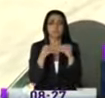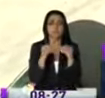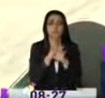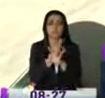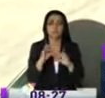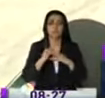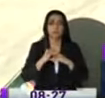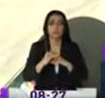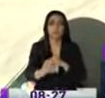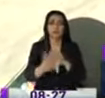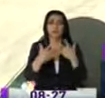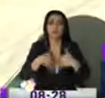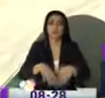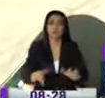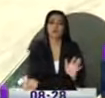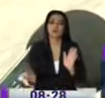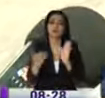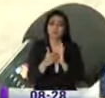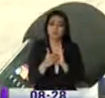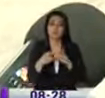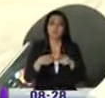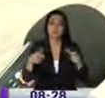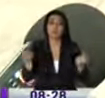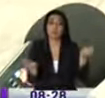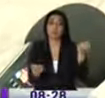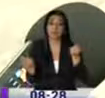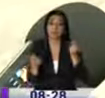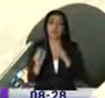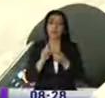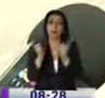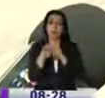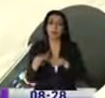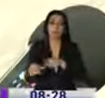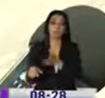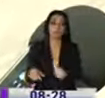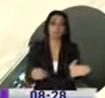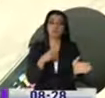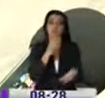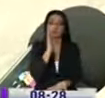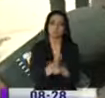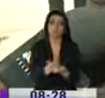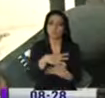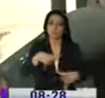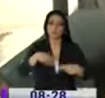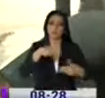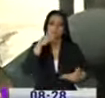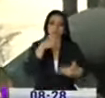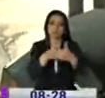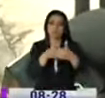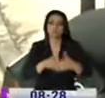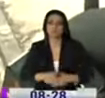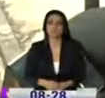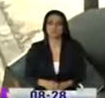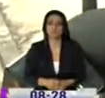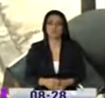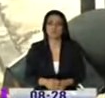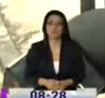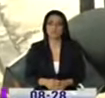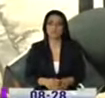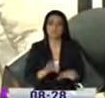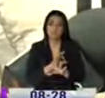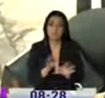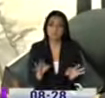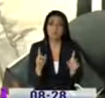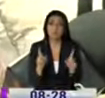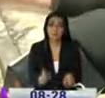calle y que hagan otra ruta de las volquetas, porque por aquí no vamos a permitirles que pase. Tienen que limpiar la calle, que tienen que